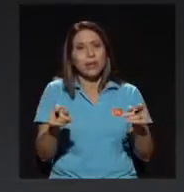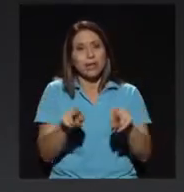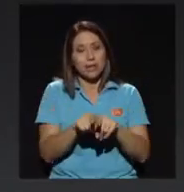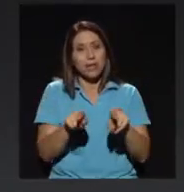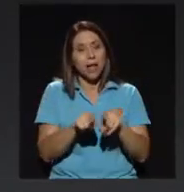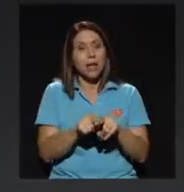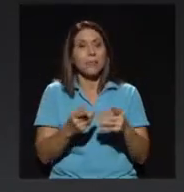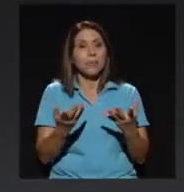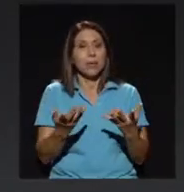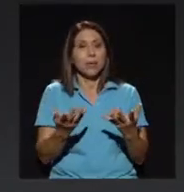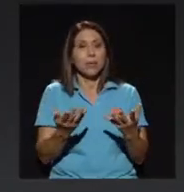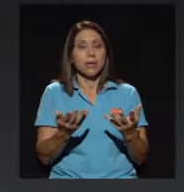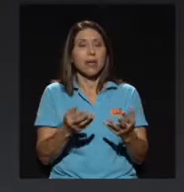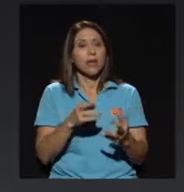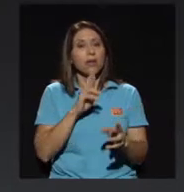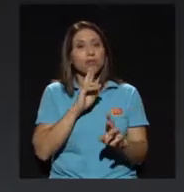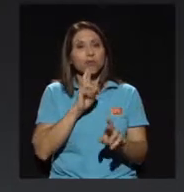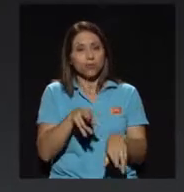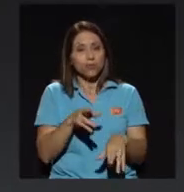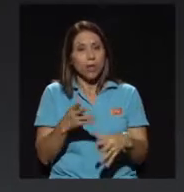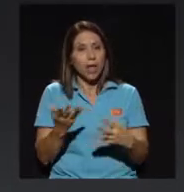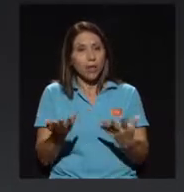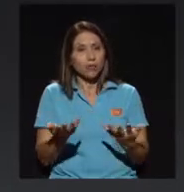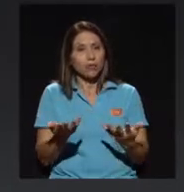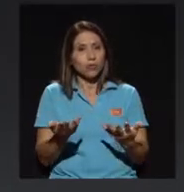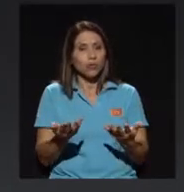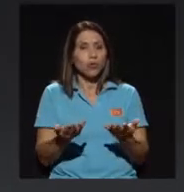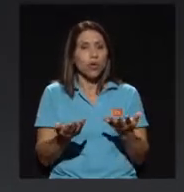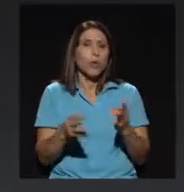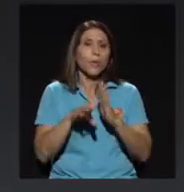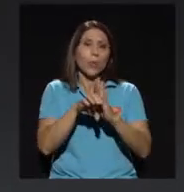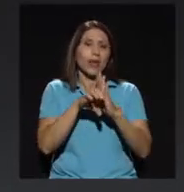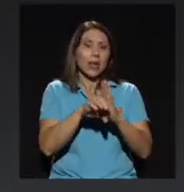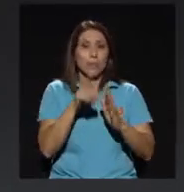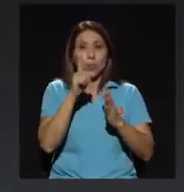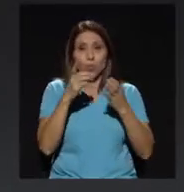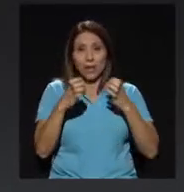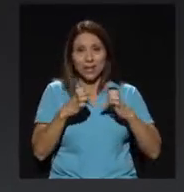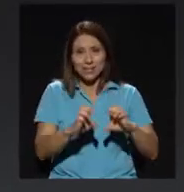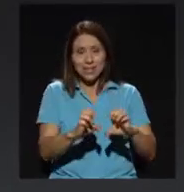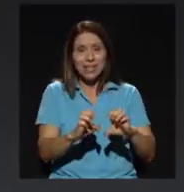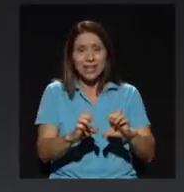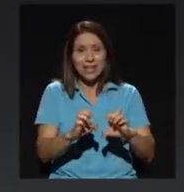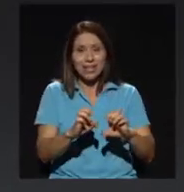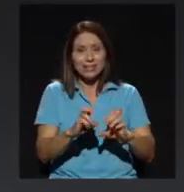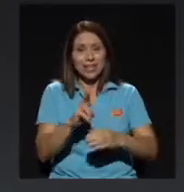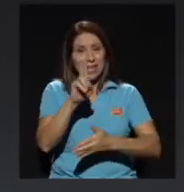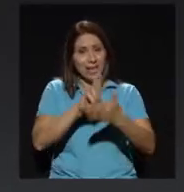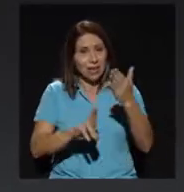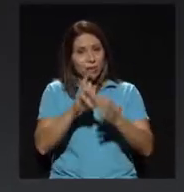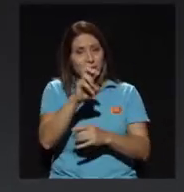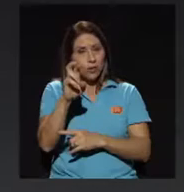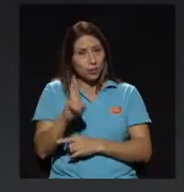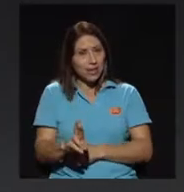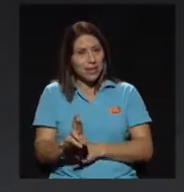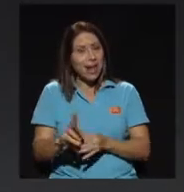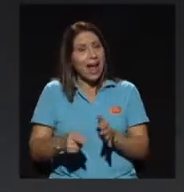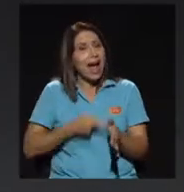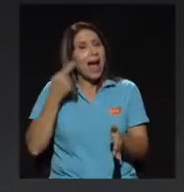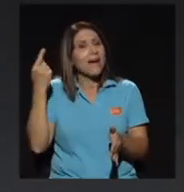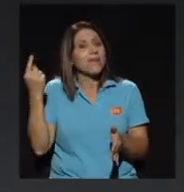es muy importante, los resultados, los rendimientos? Por ejemplo, una de las estrategias que la Universidad de Costa Rica a